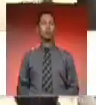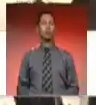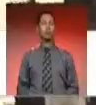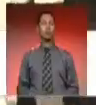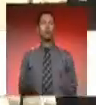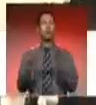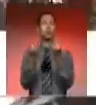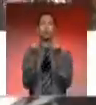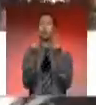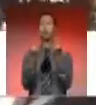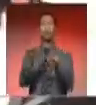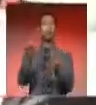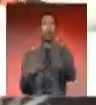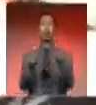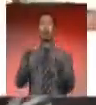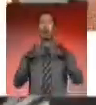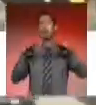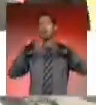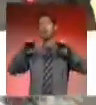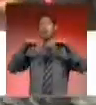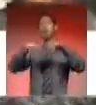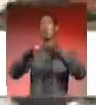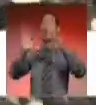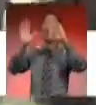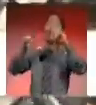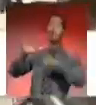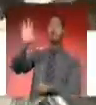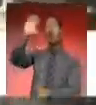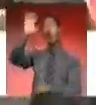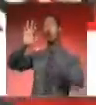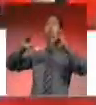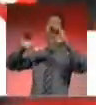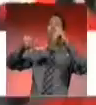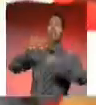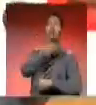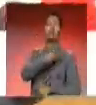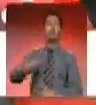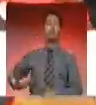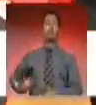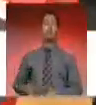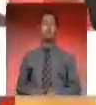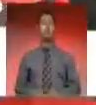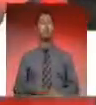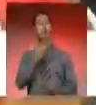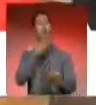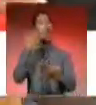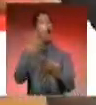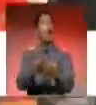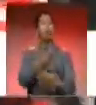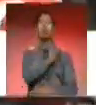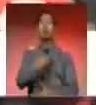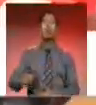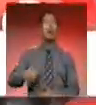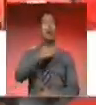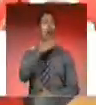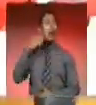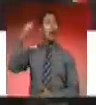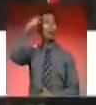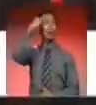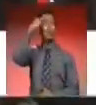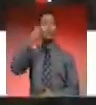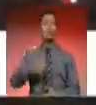Miles de personas se agolparon para decirle, hasta pronto, presidente. ¡Gracias, presidente Correa! ¡Estamos desde el